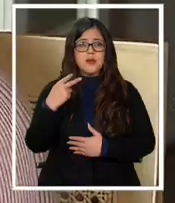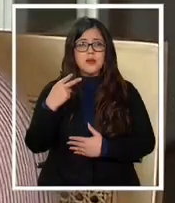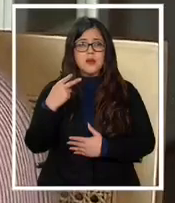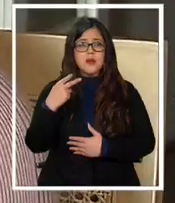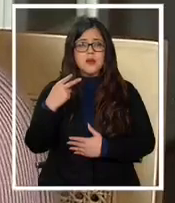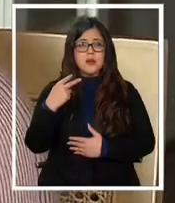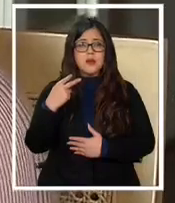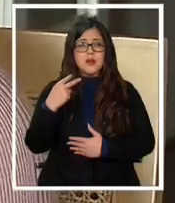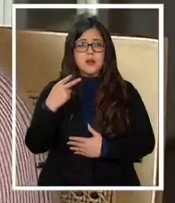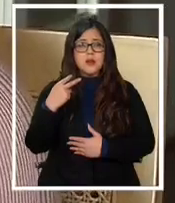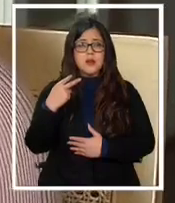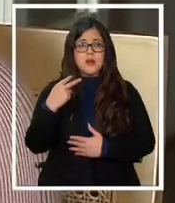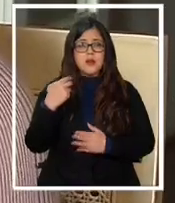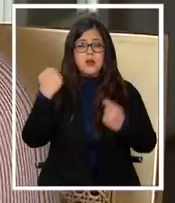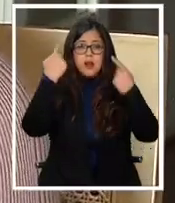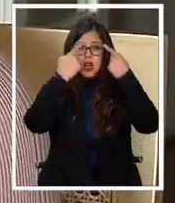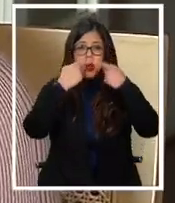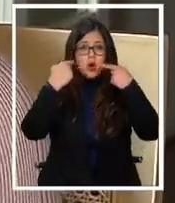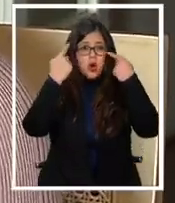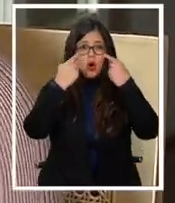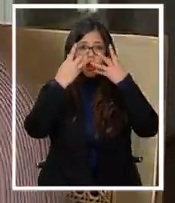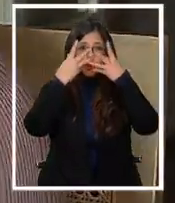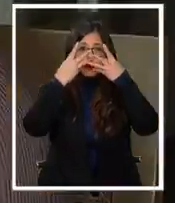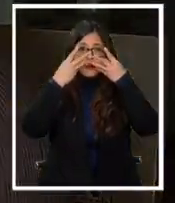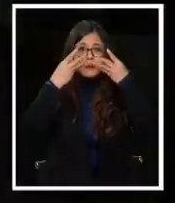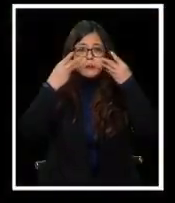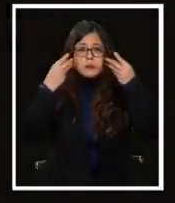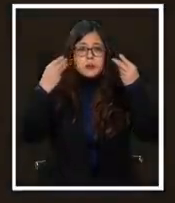Los ojos, se va el brillo, se va todo.